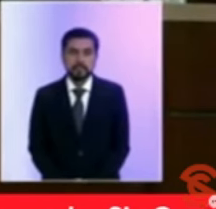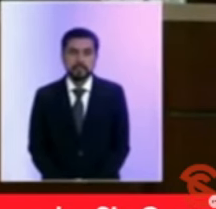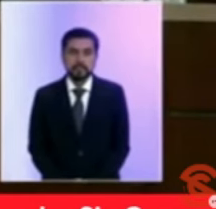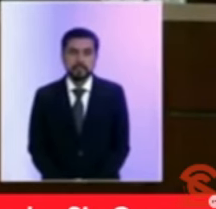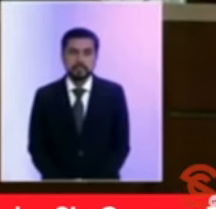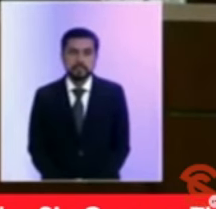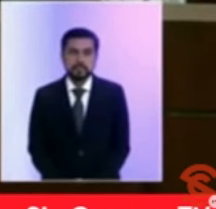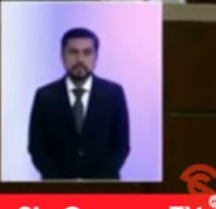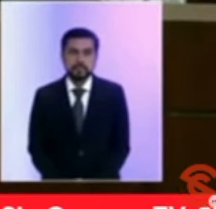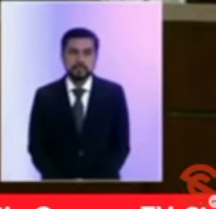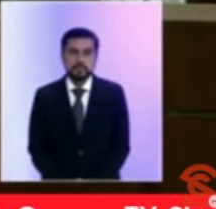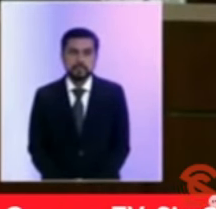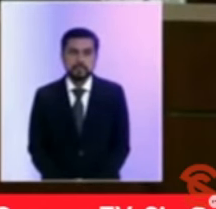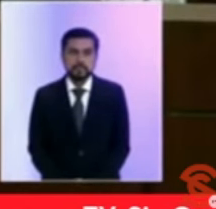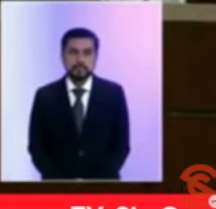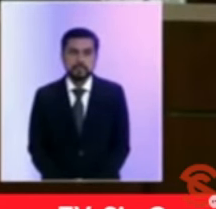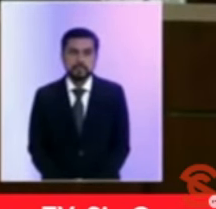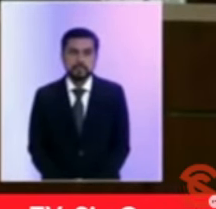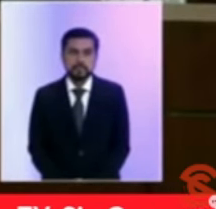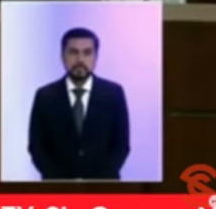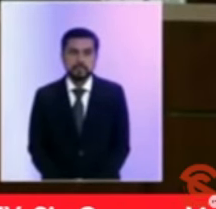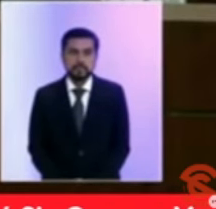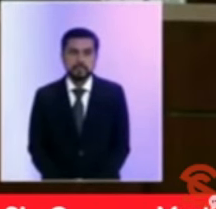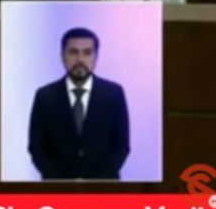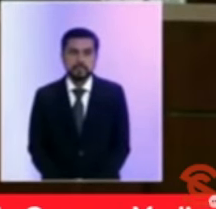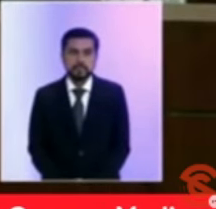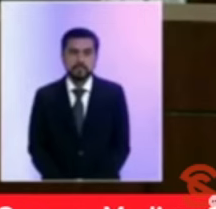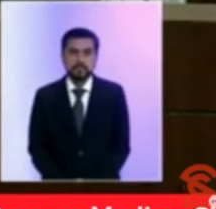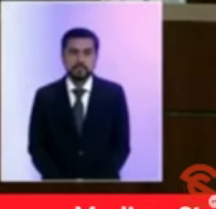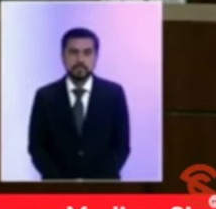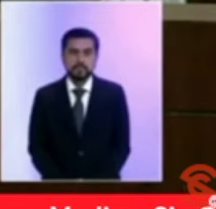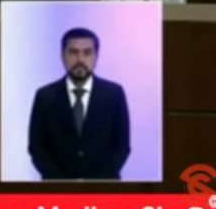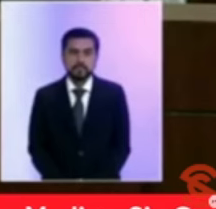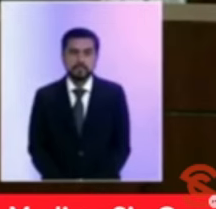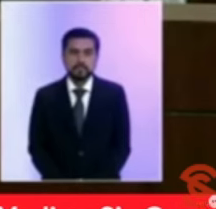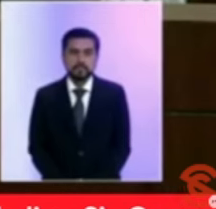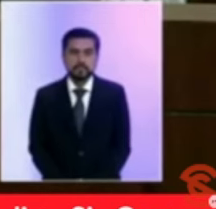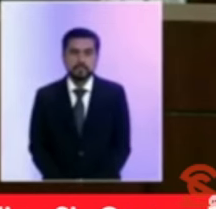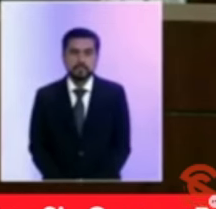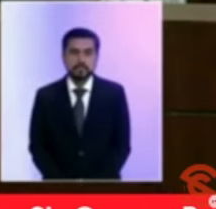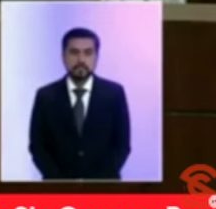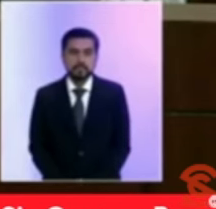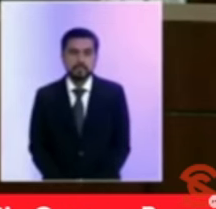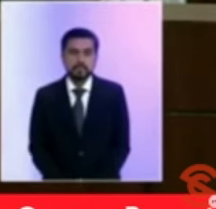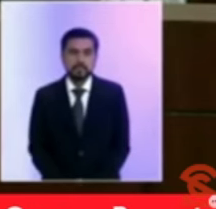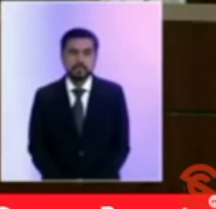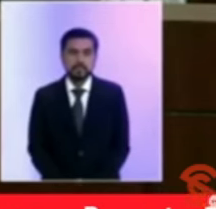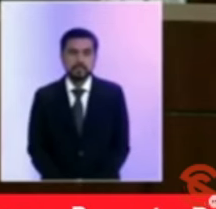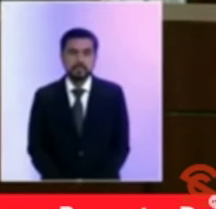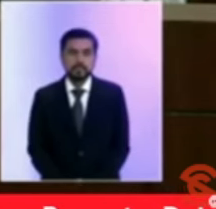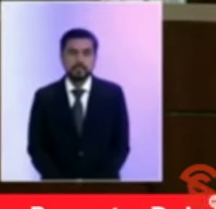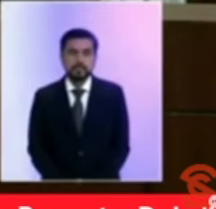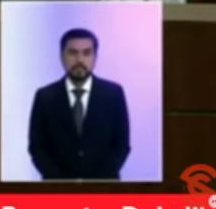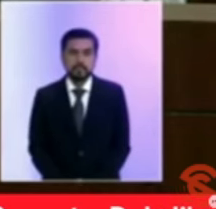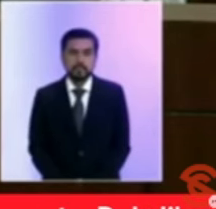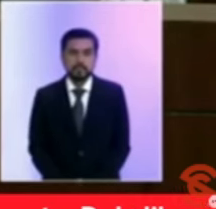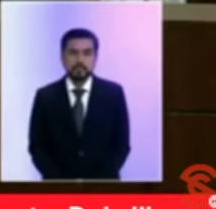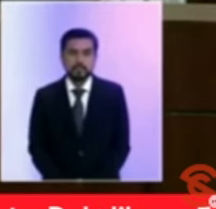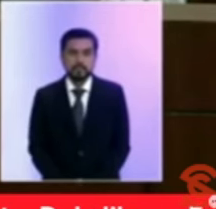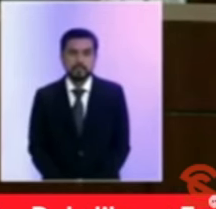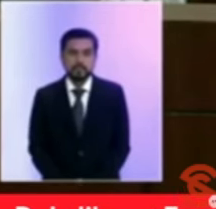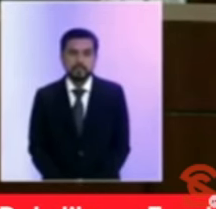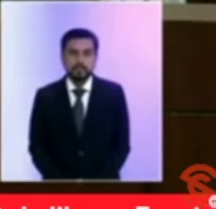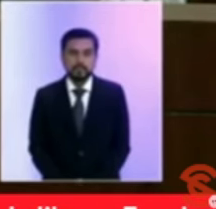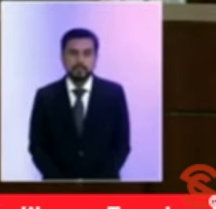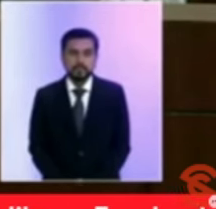es presidenta electa constitucional de los Estados Unidos Mexicanos y mira sí es histórico histórico por muchas